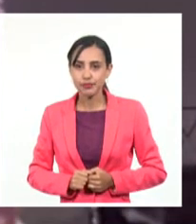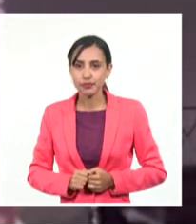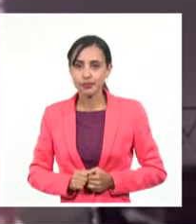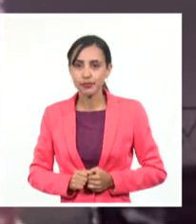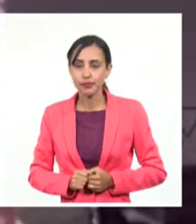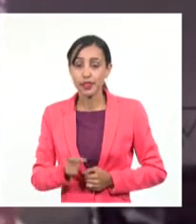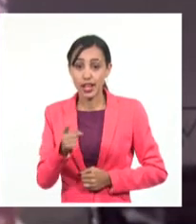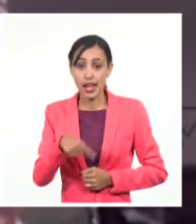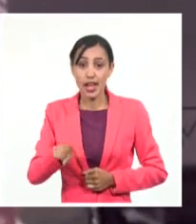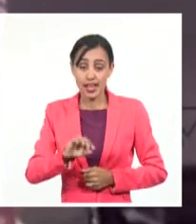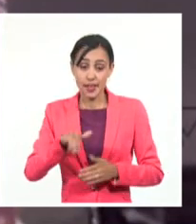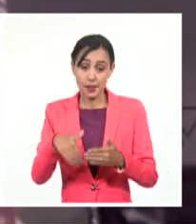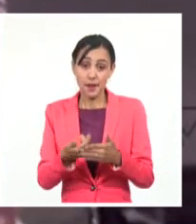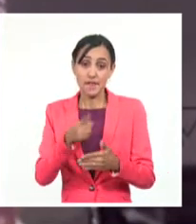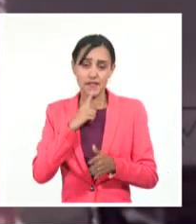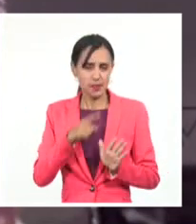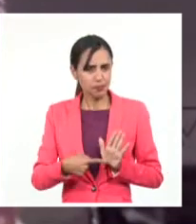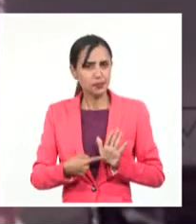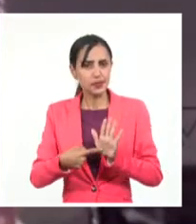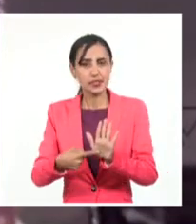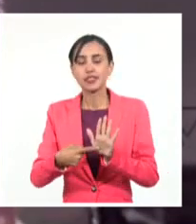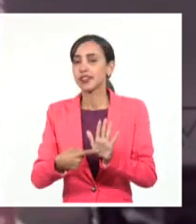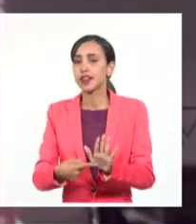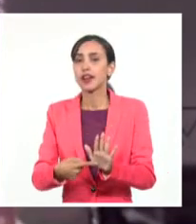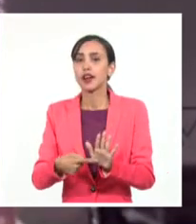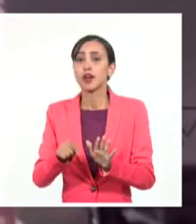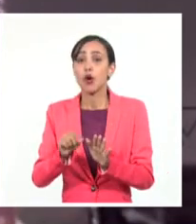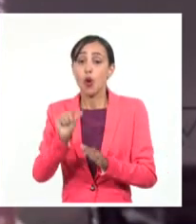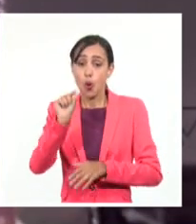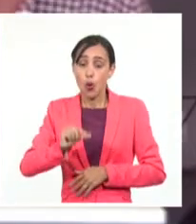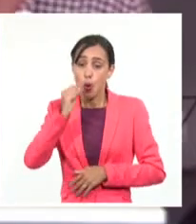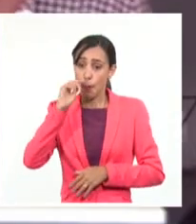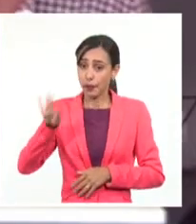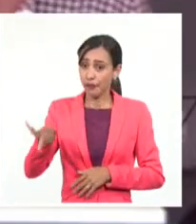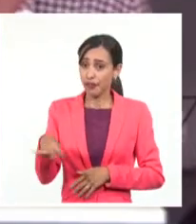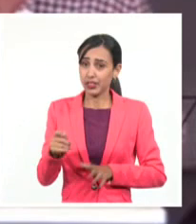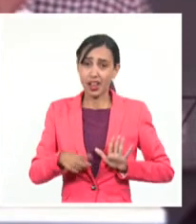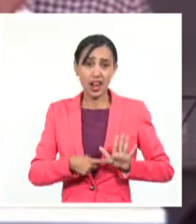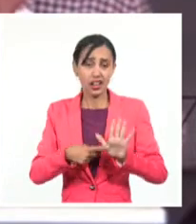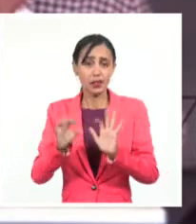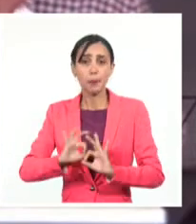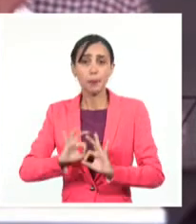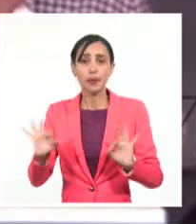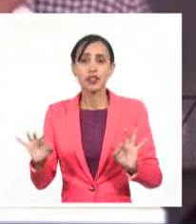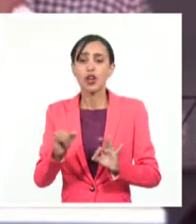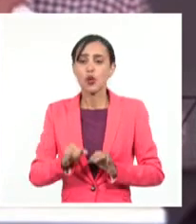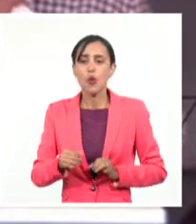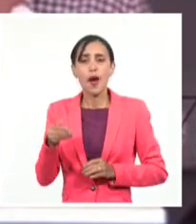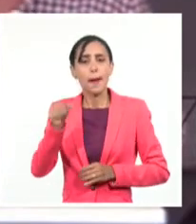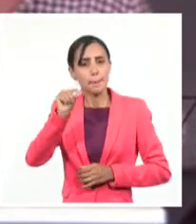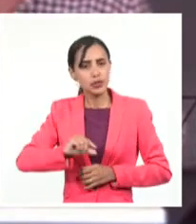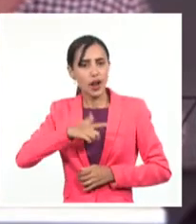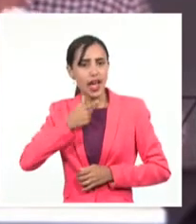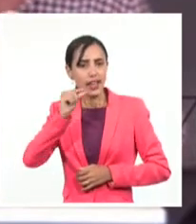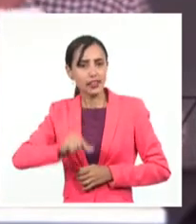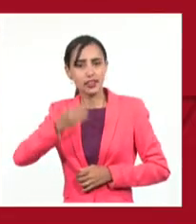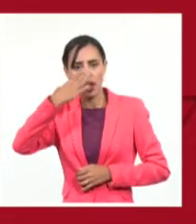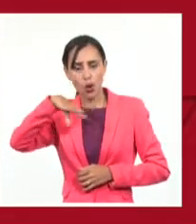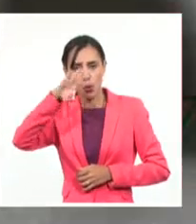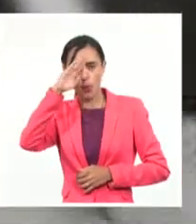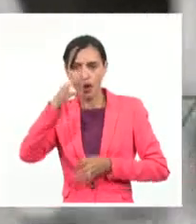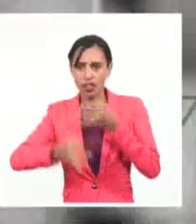para la jornada de viernes a la presentación especial del galerista francés Albert y un panel en el que los artistas cubanos